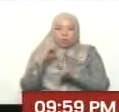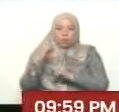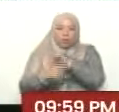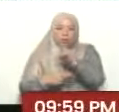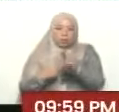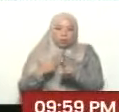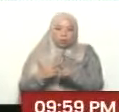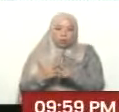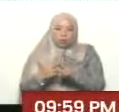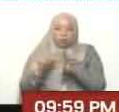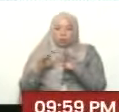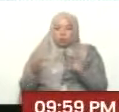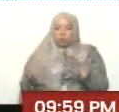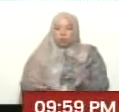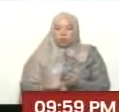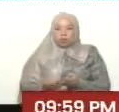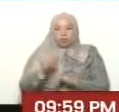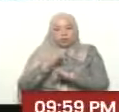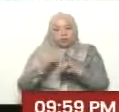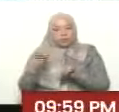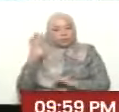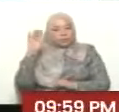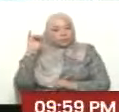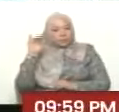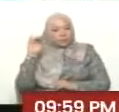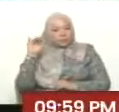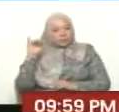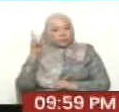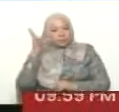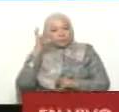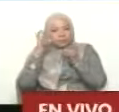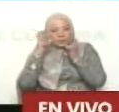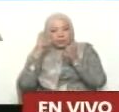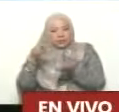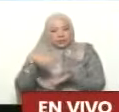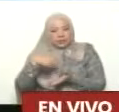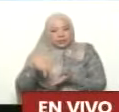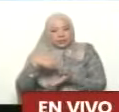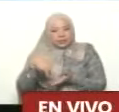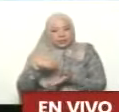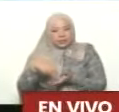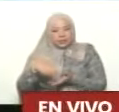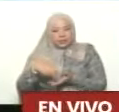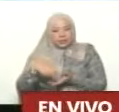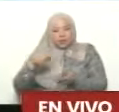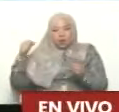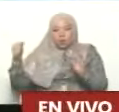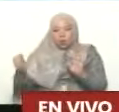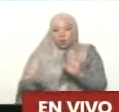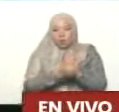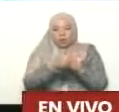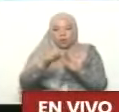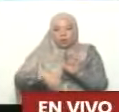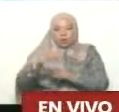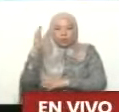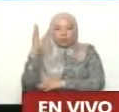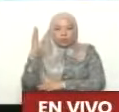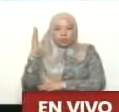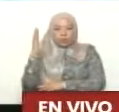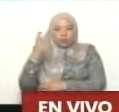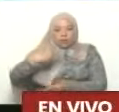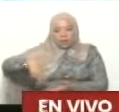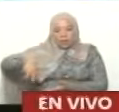humanidad entera. Y para despedir este programa, vamos a despedirlo con el golpe del Estado Lara del